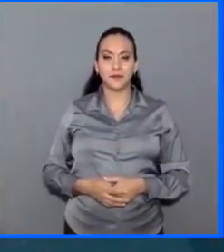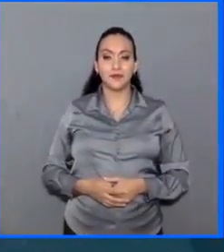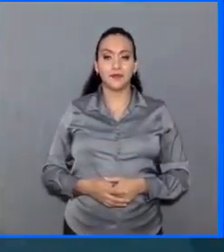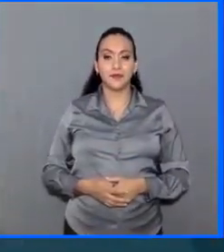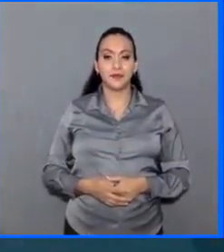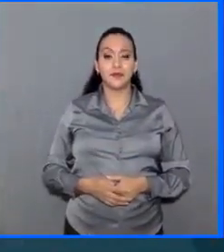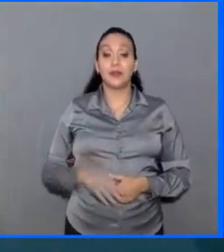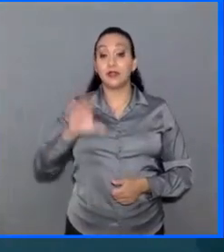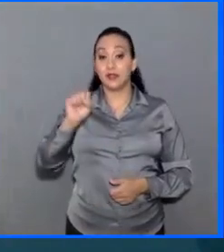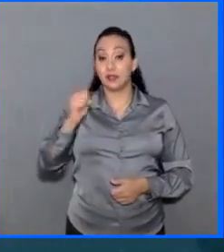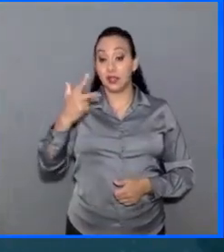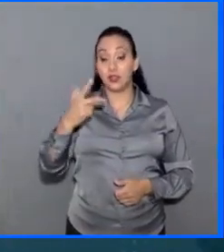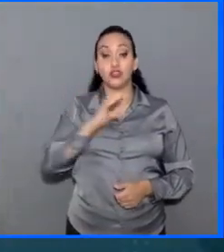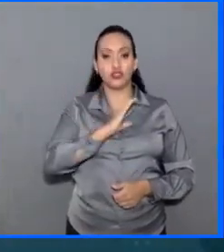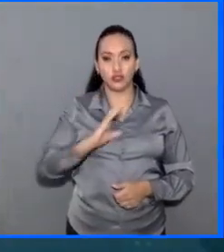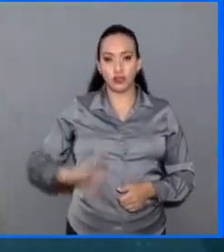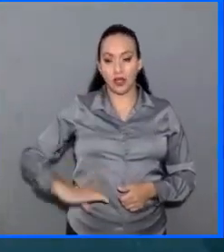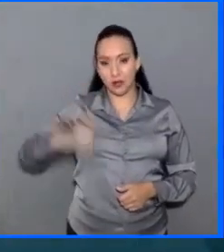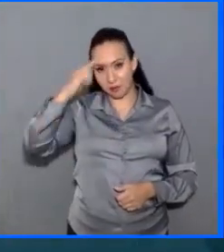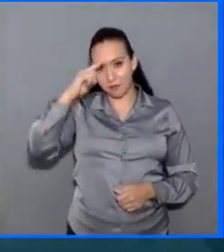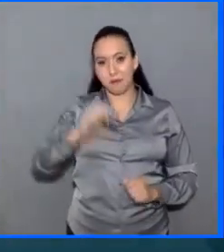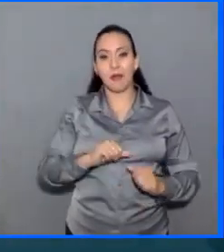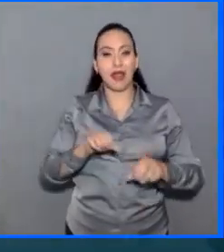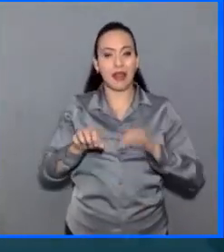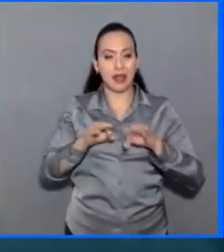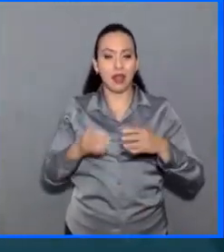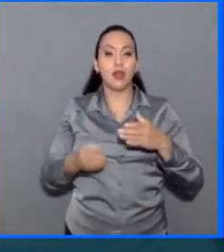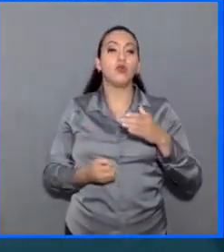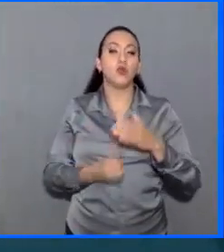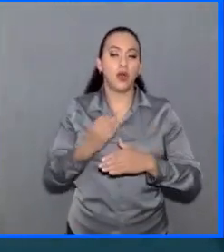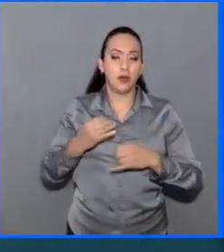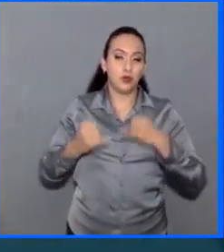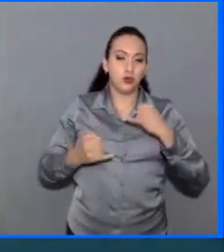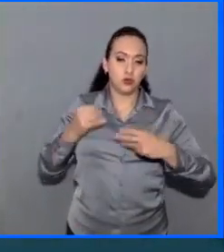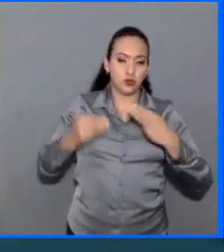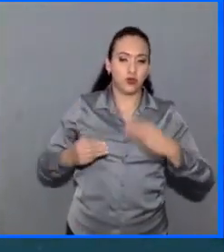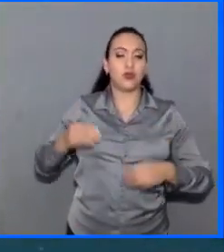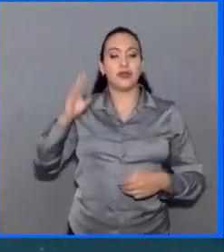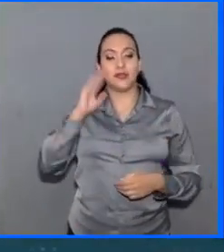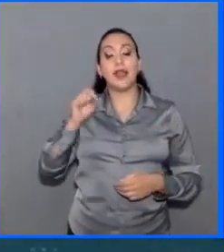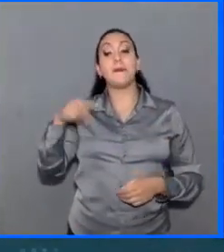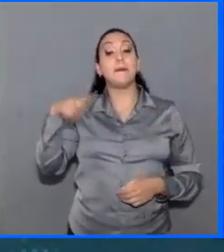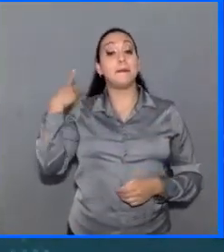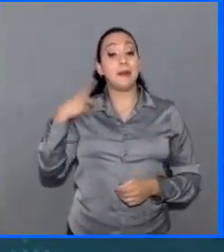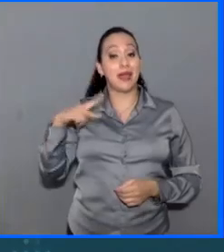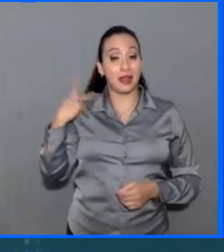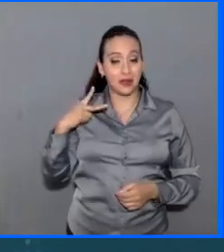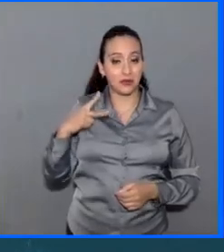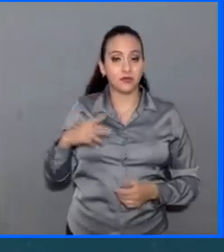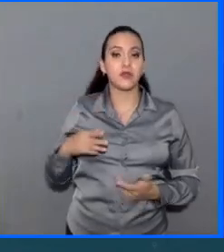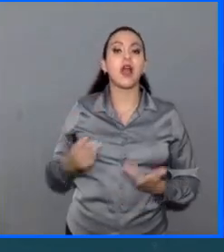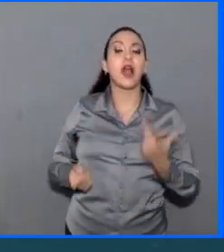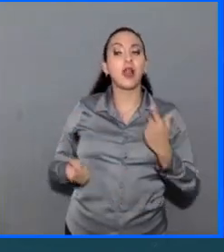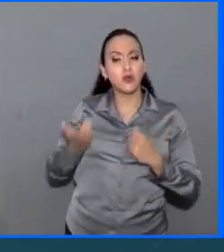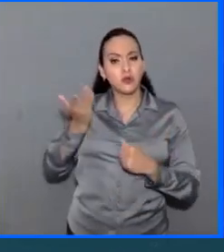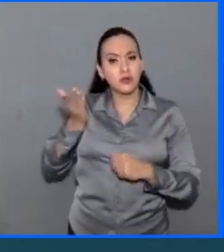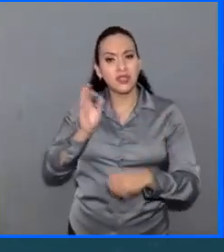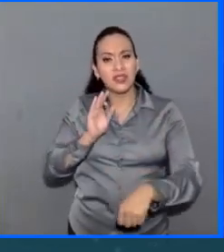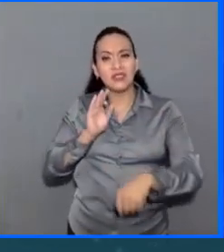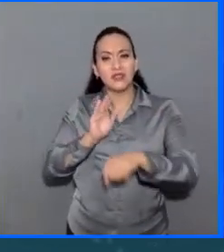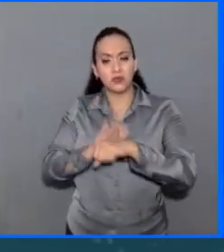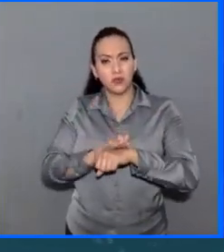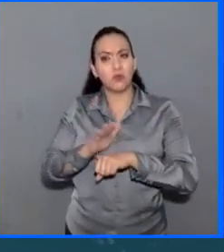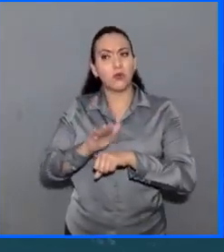68 candidatos a puestos de elección popular en los ayuntamientos de Veracruz han solicitado protección o seguridad